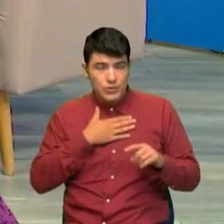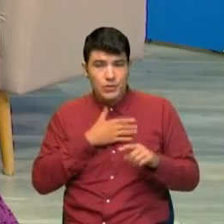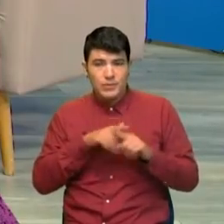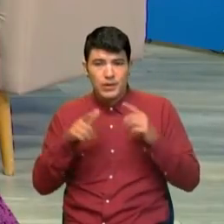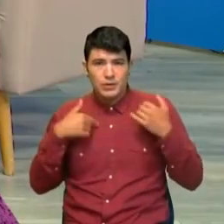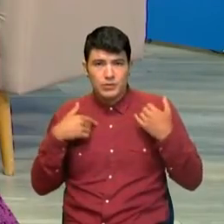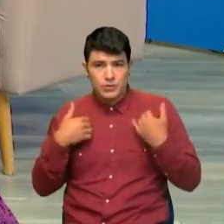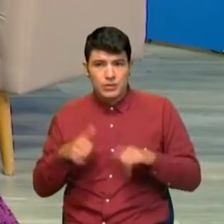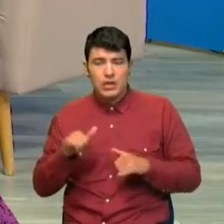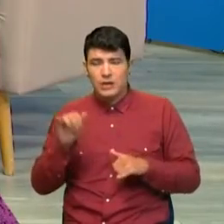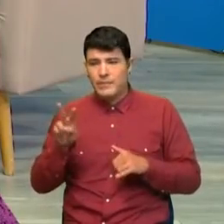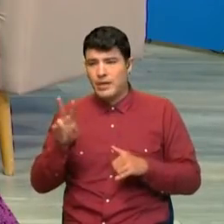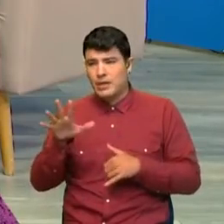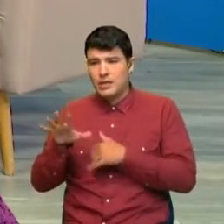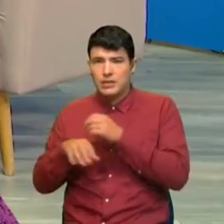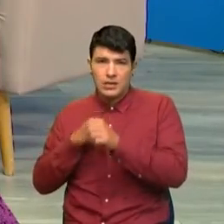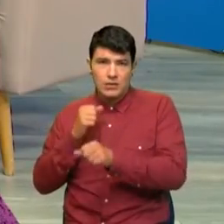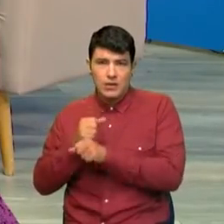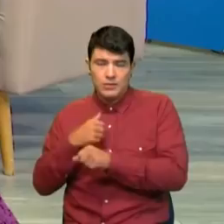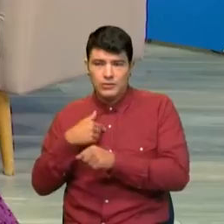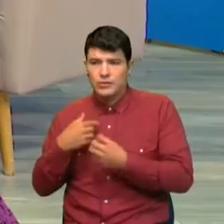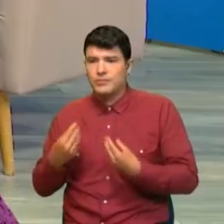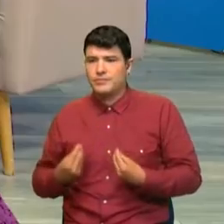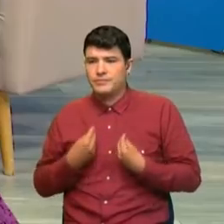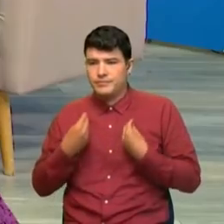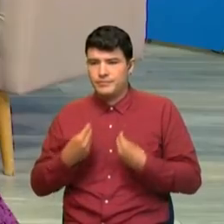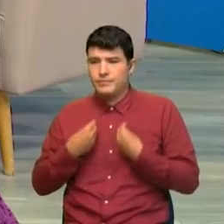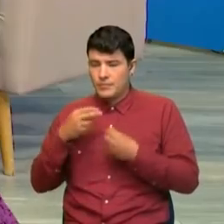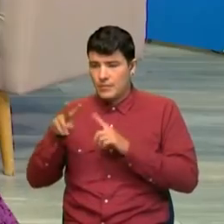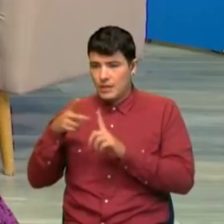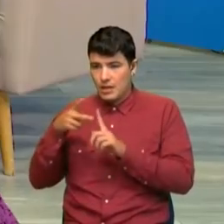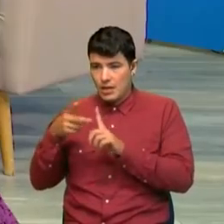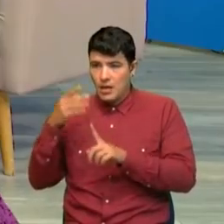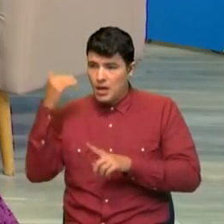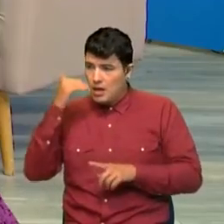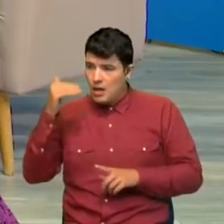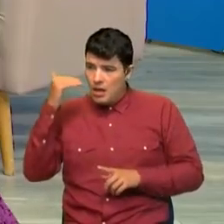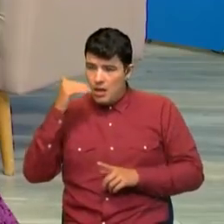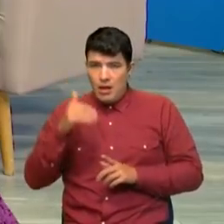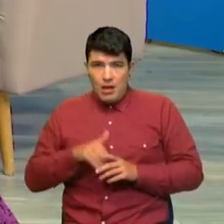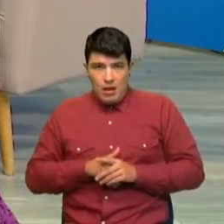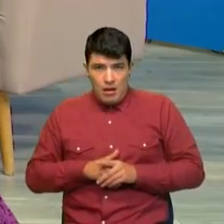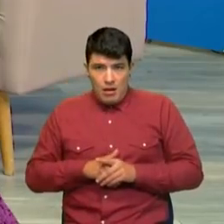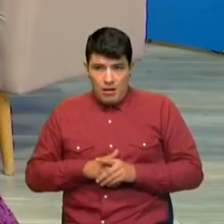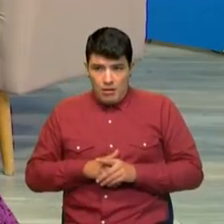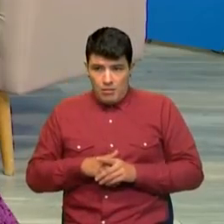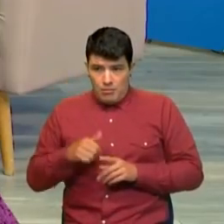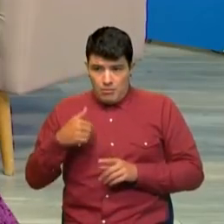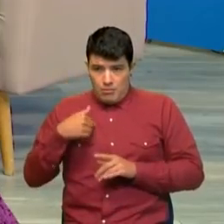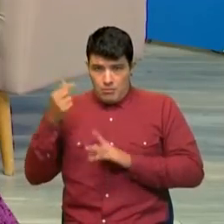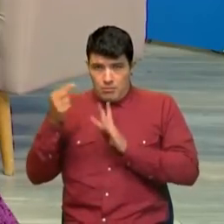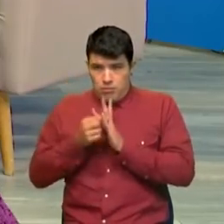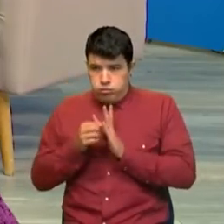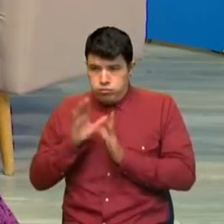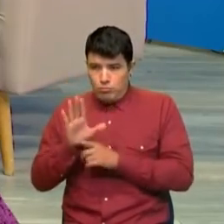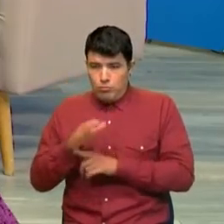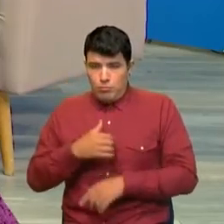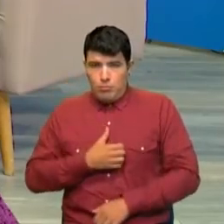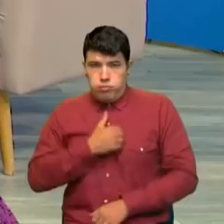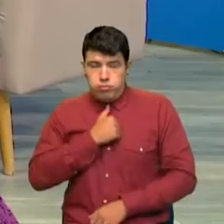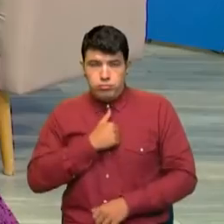tengo 25 años de convivir con mi segunda mujer. Yo soy casado con ella por lo